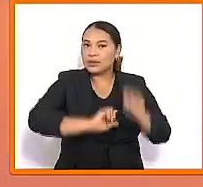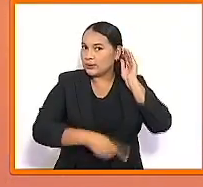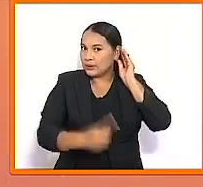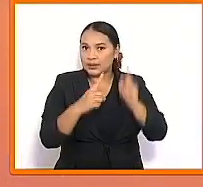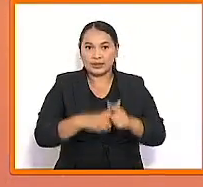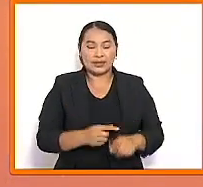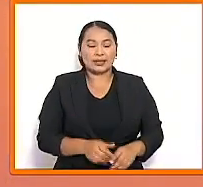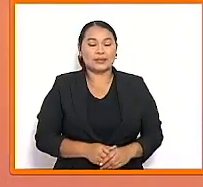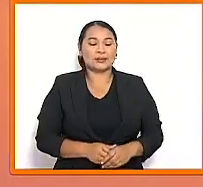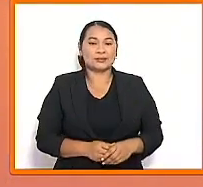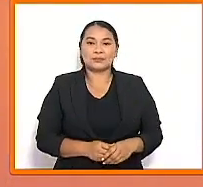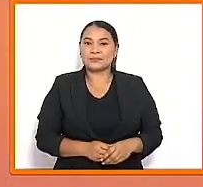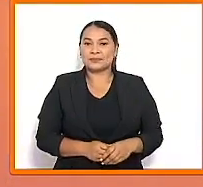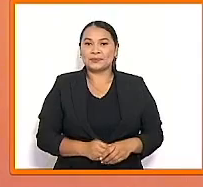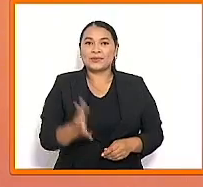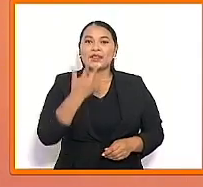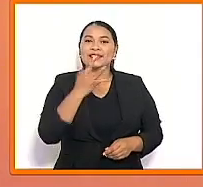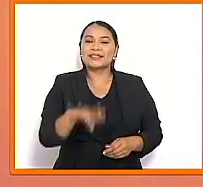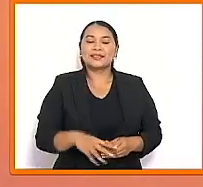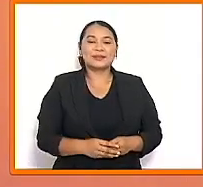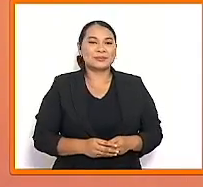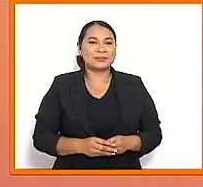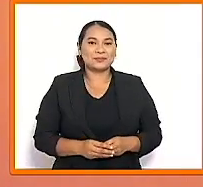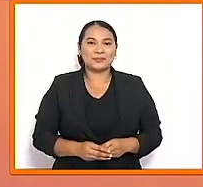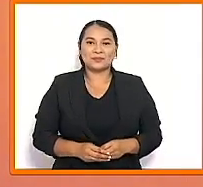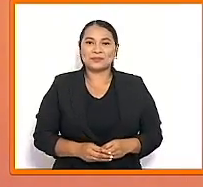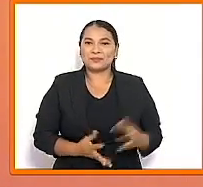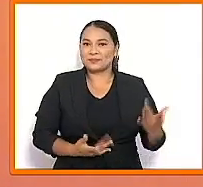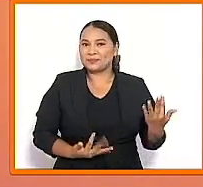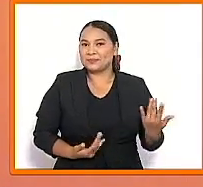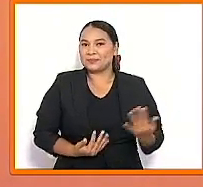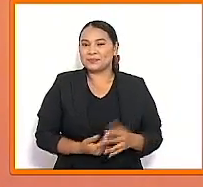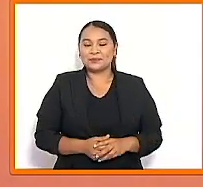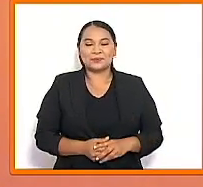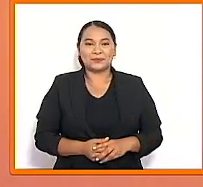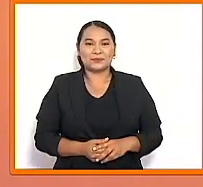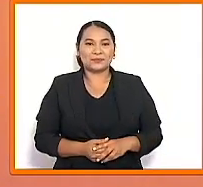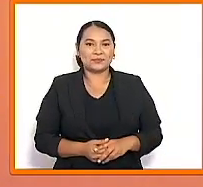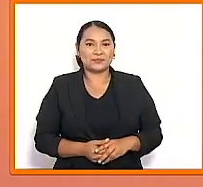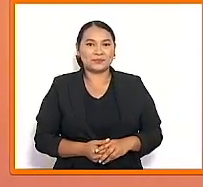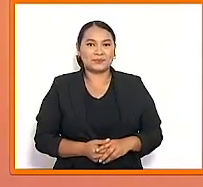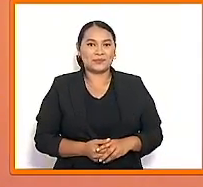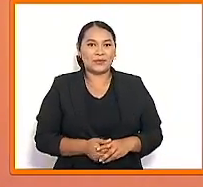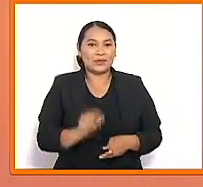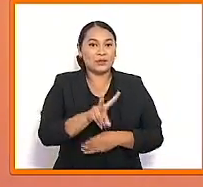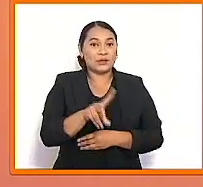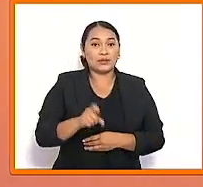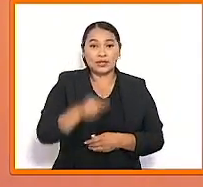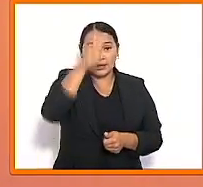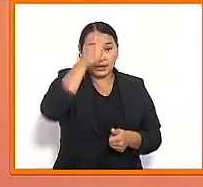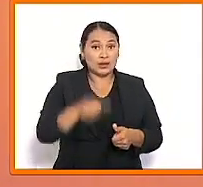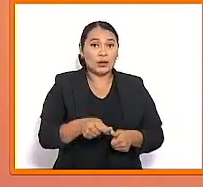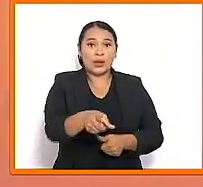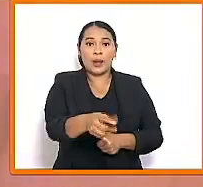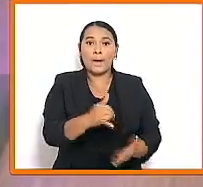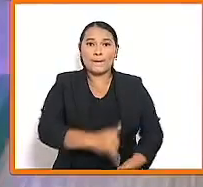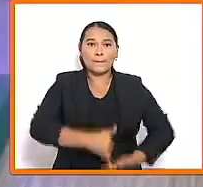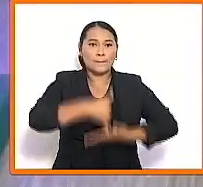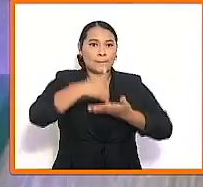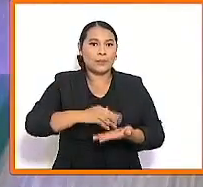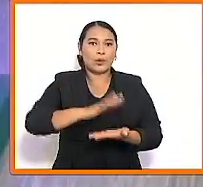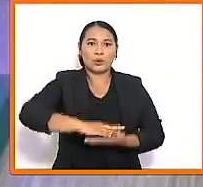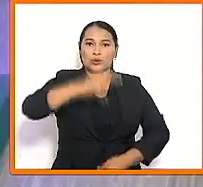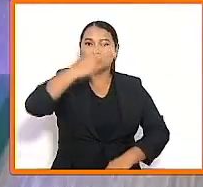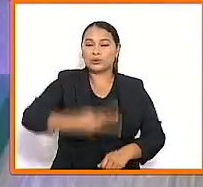de MultiX es suerte. Y esta es 2X. Recuerda, querido jugador, que